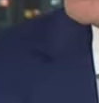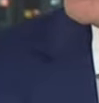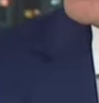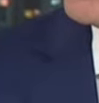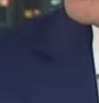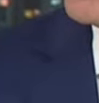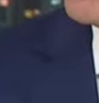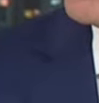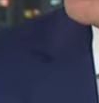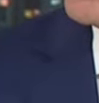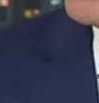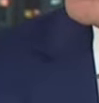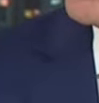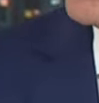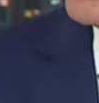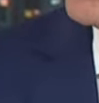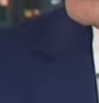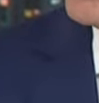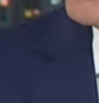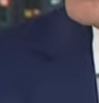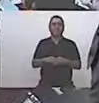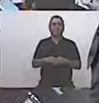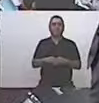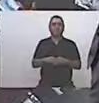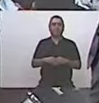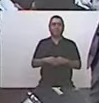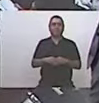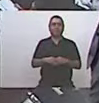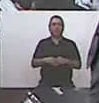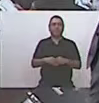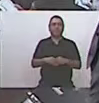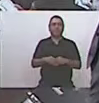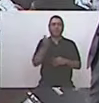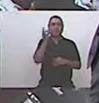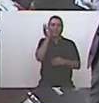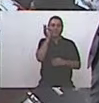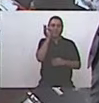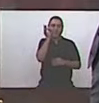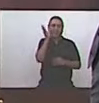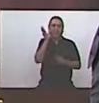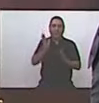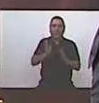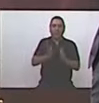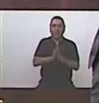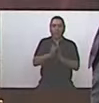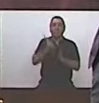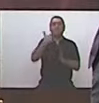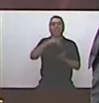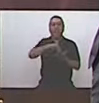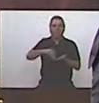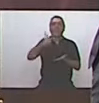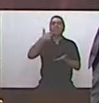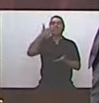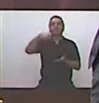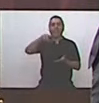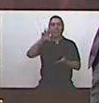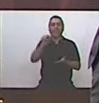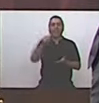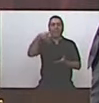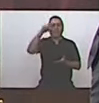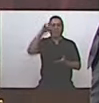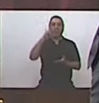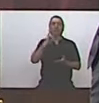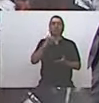la vergüenza nos embarga todo Si no vamos a ver qué pasa en esa sesión cuando luas así bien de